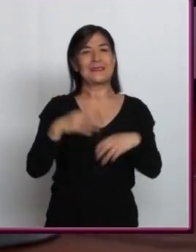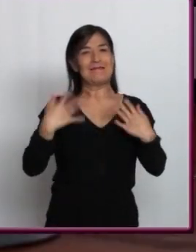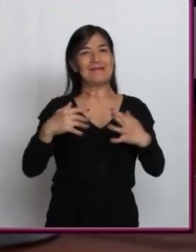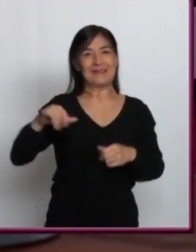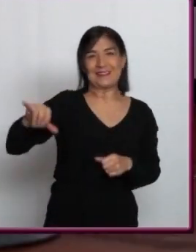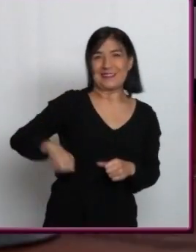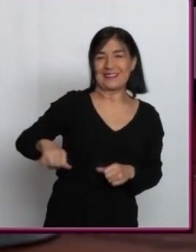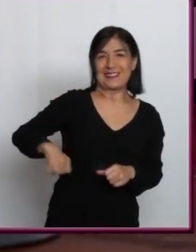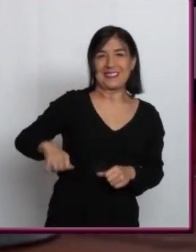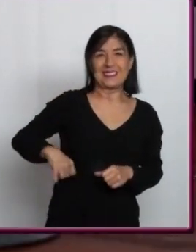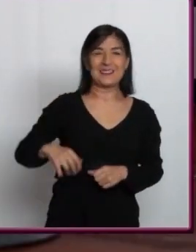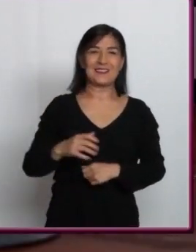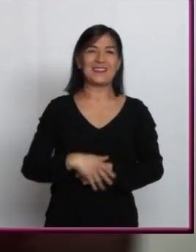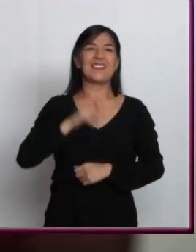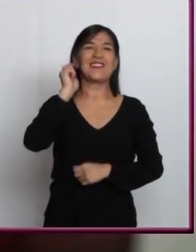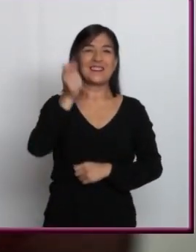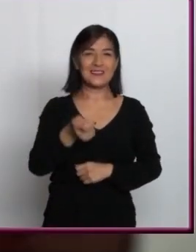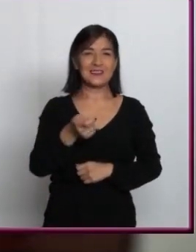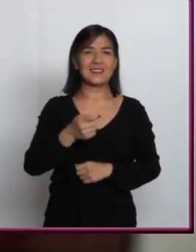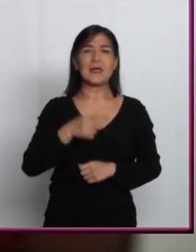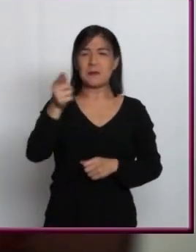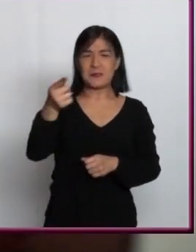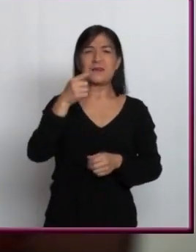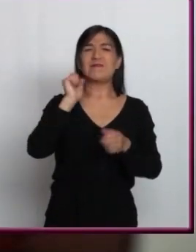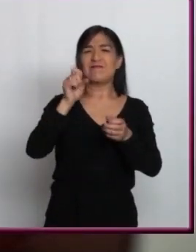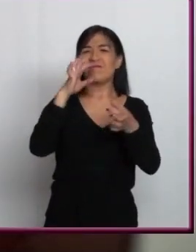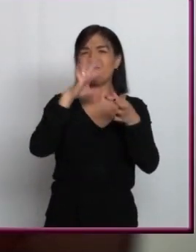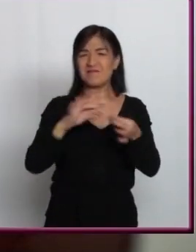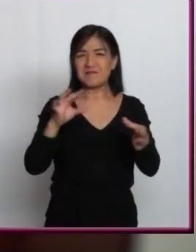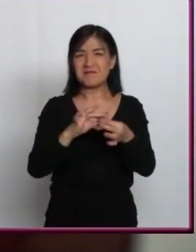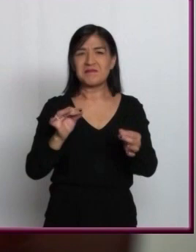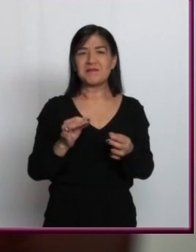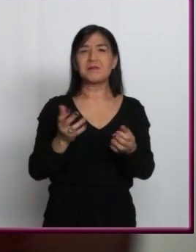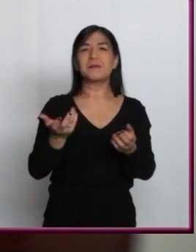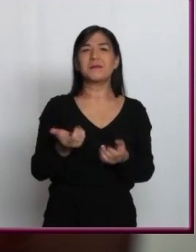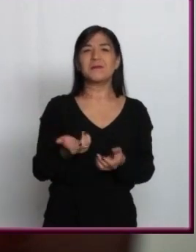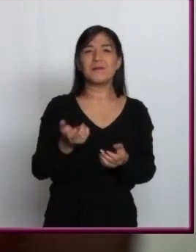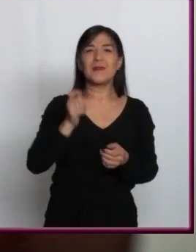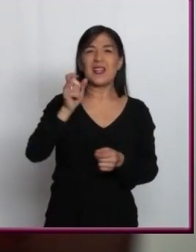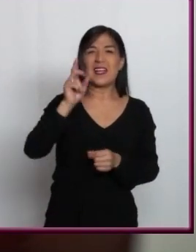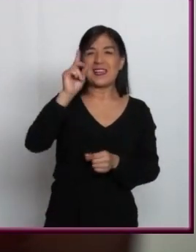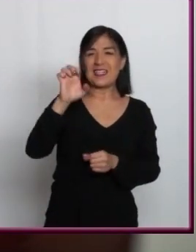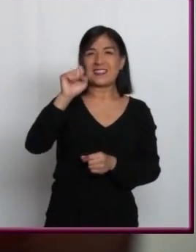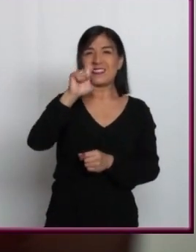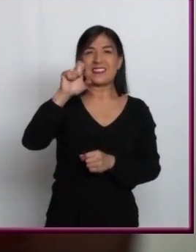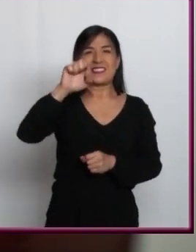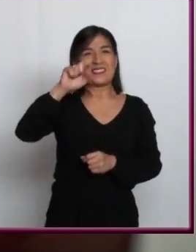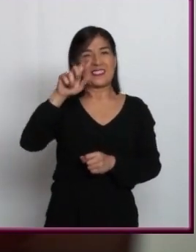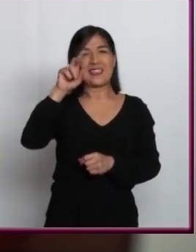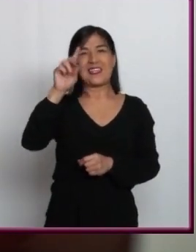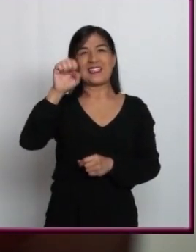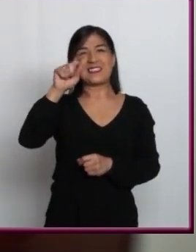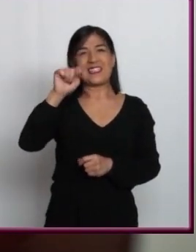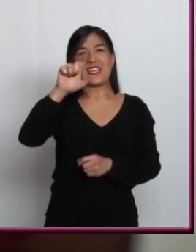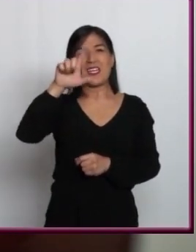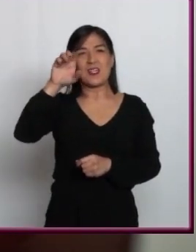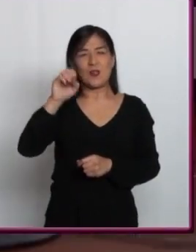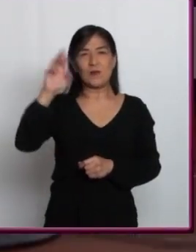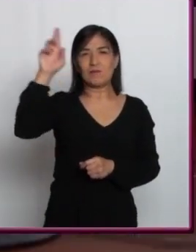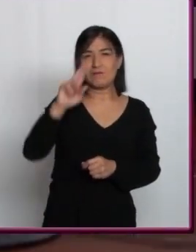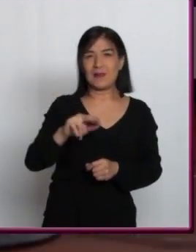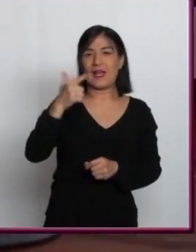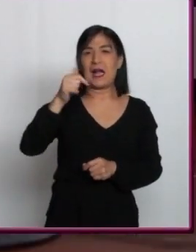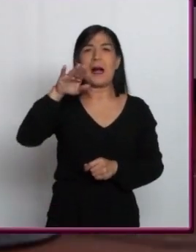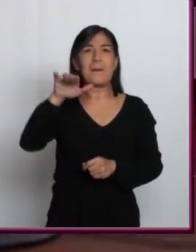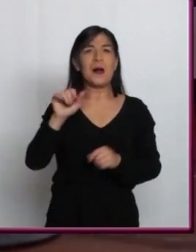tan interesante, que es... ¿Nos puedes explicar qué es un destello de rayos gamma y cómo se